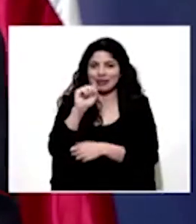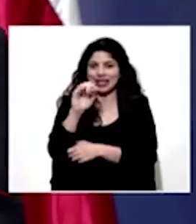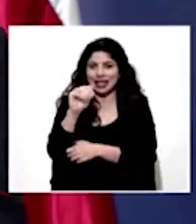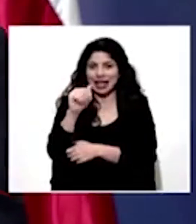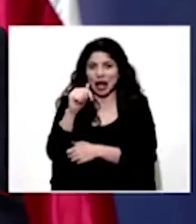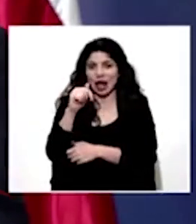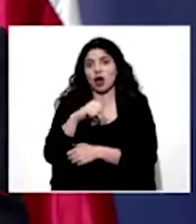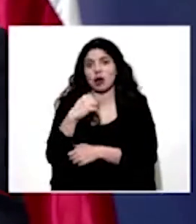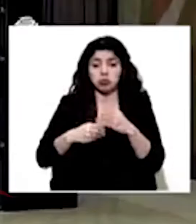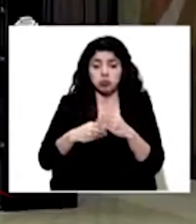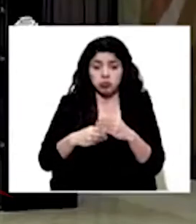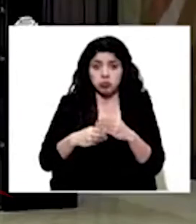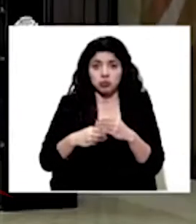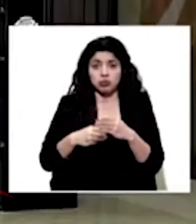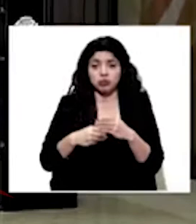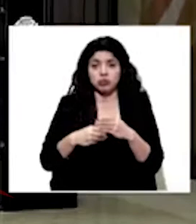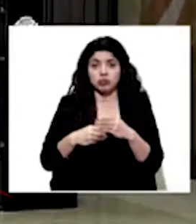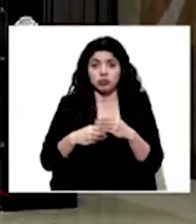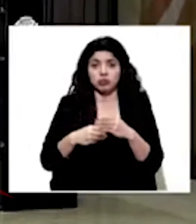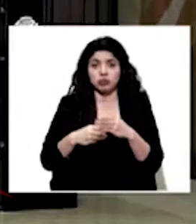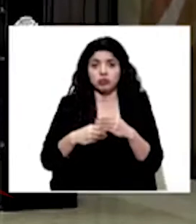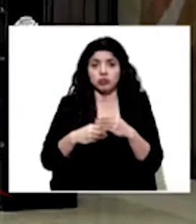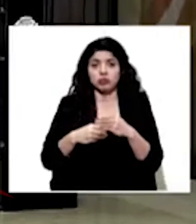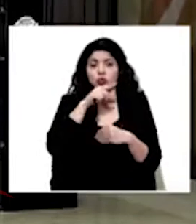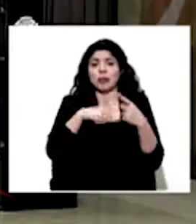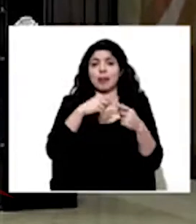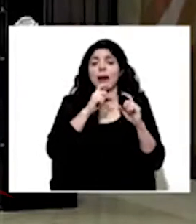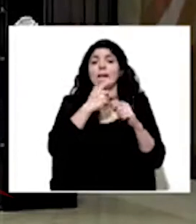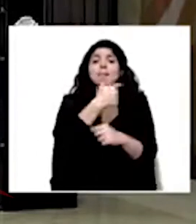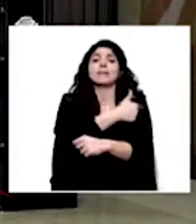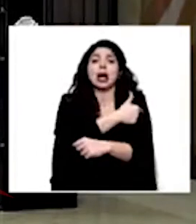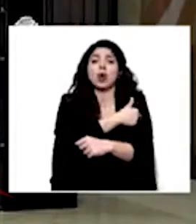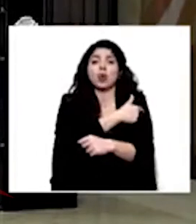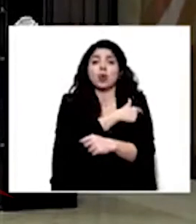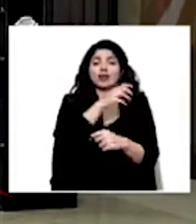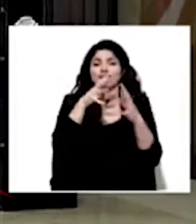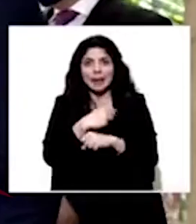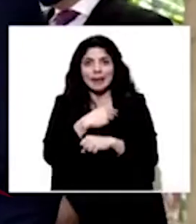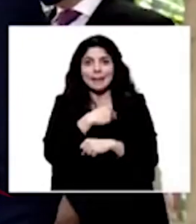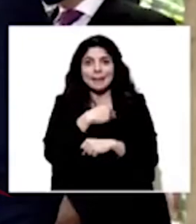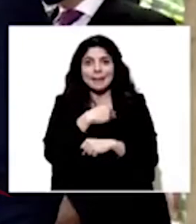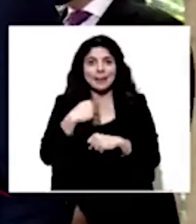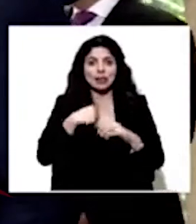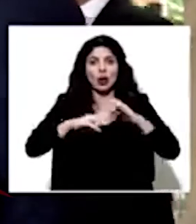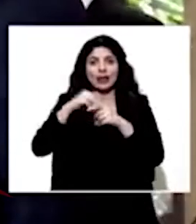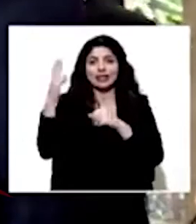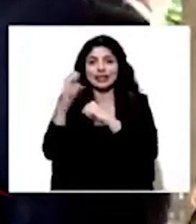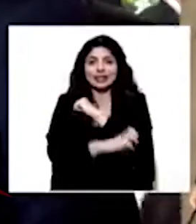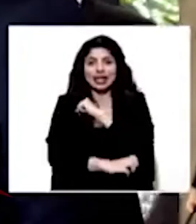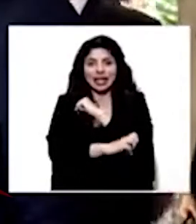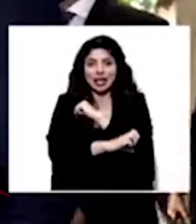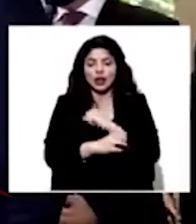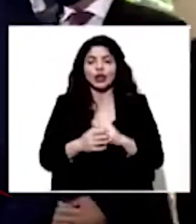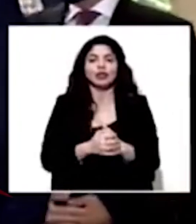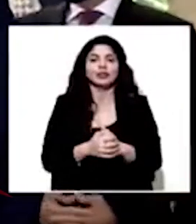unilateral violatoria de la carta de las naciones unidas del derecho al desarrollo de nuestros pueblos y sustituirlas por